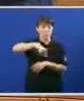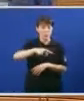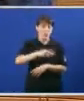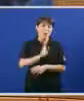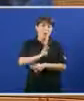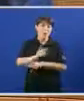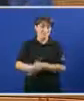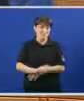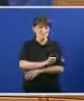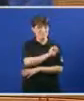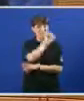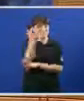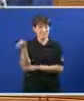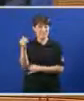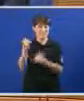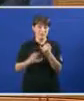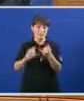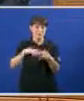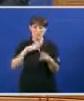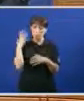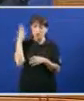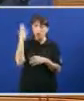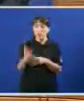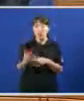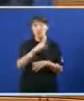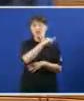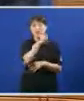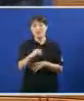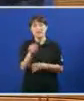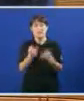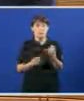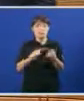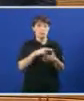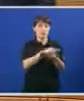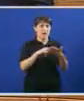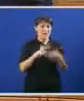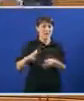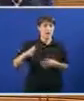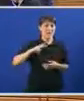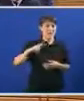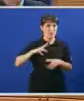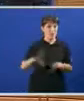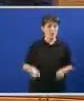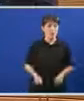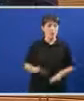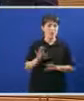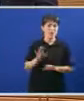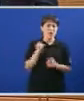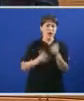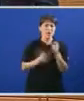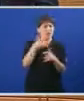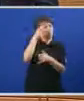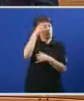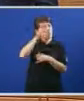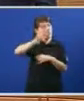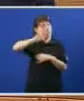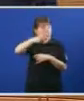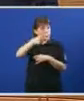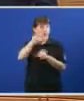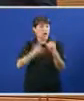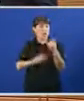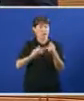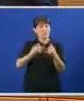debería de omitir que durante la crisis estos cinco años el pueblo galego se endebedó, pero fue el segundo pueblo que menos se endebedó